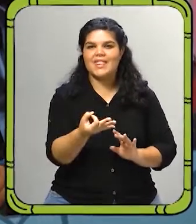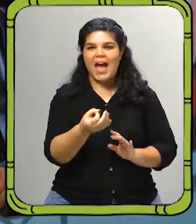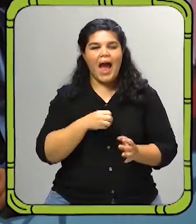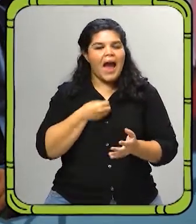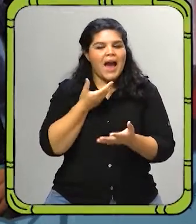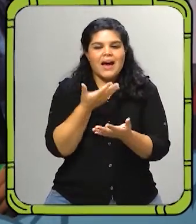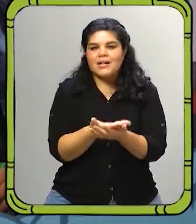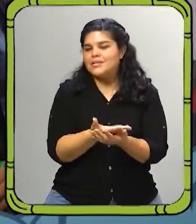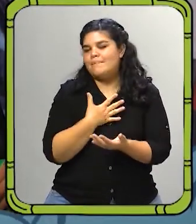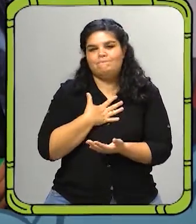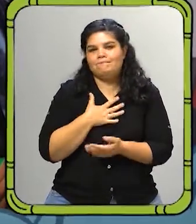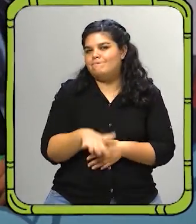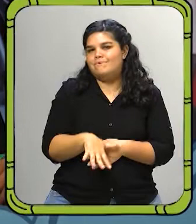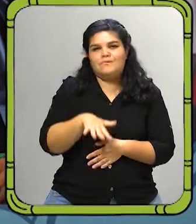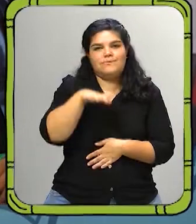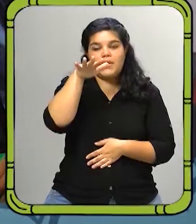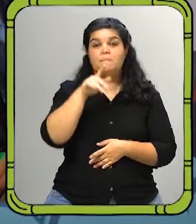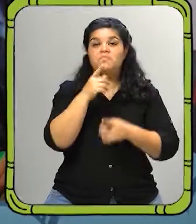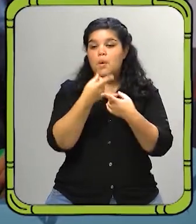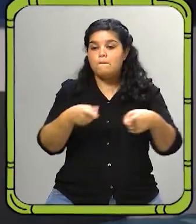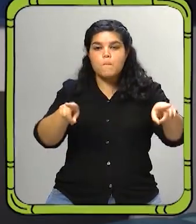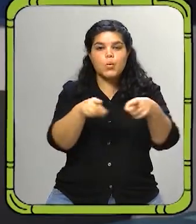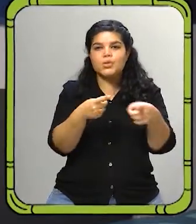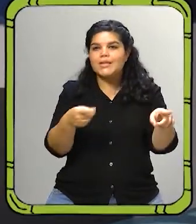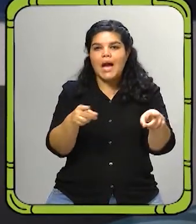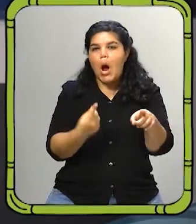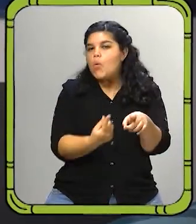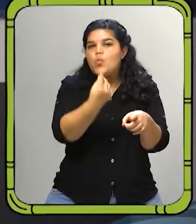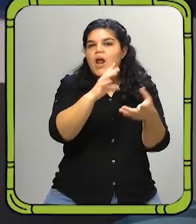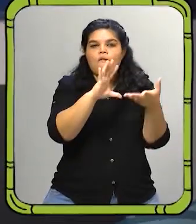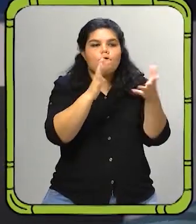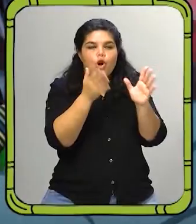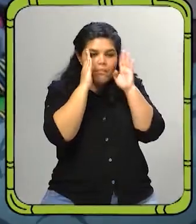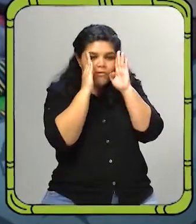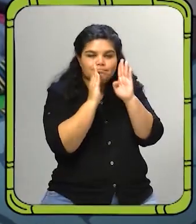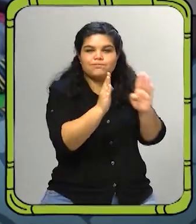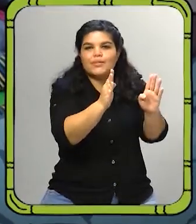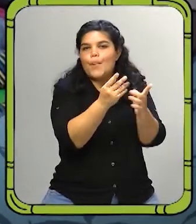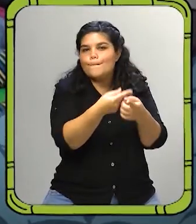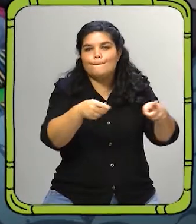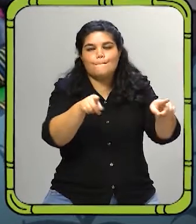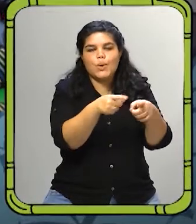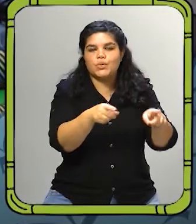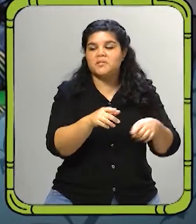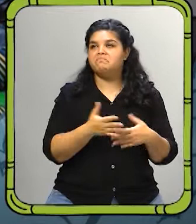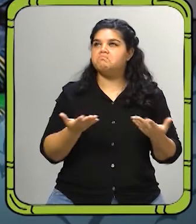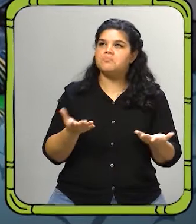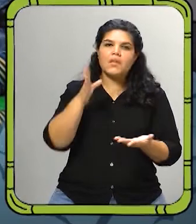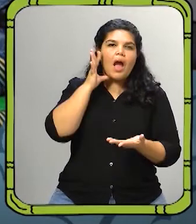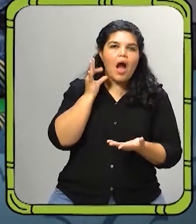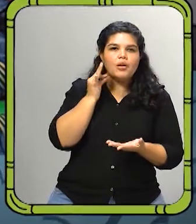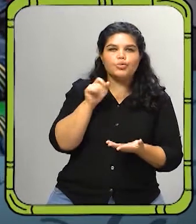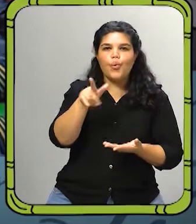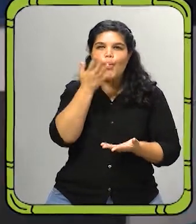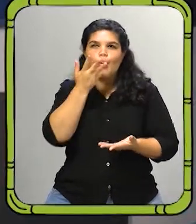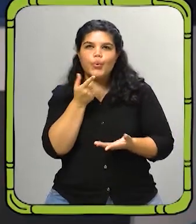bueno. La música fue como una forma. Claro, y dije, bueno, es por acá, ya está, vamos por acá. ¿Alguna canción de alguien o tuya o algo que vos te hagas sentir